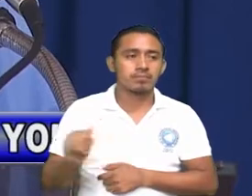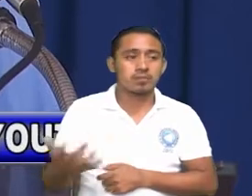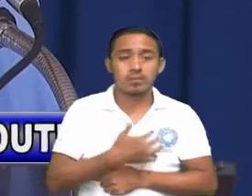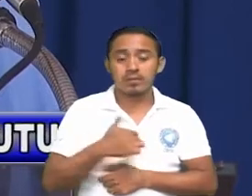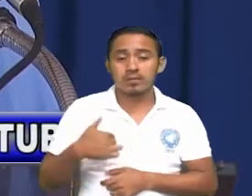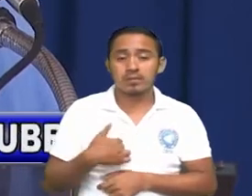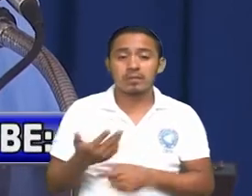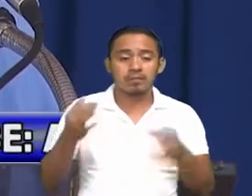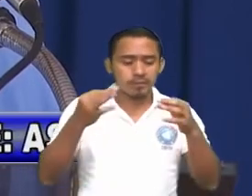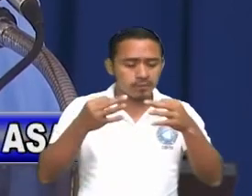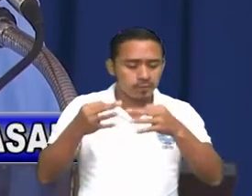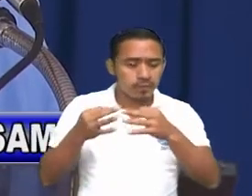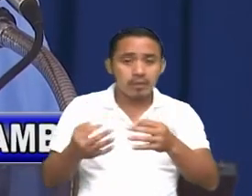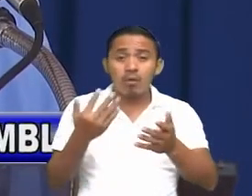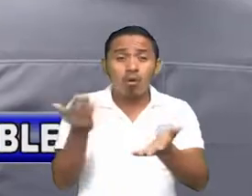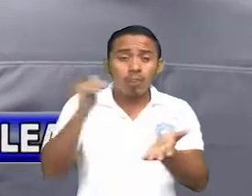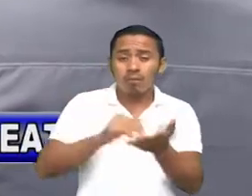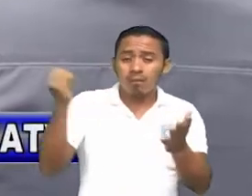no regresar.